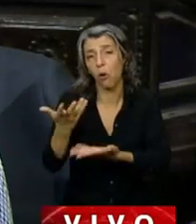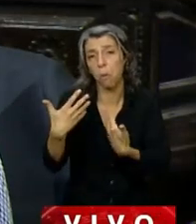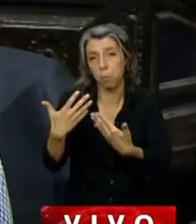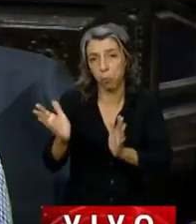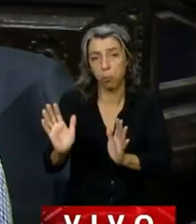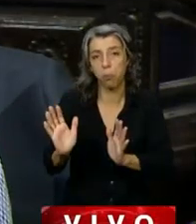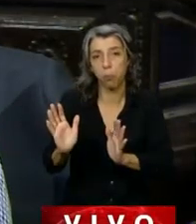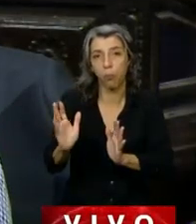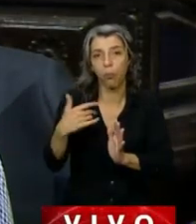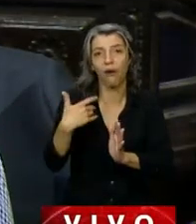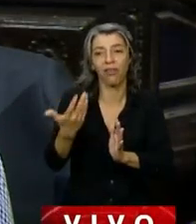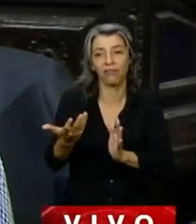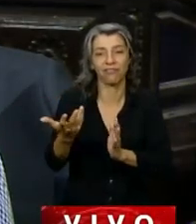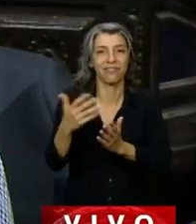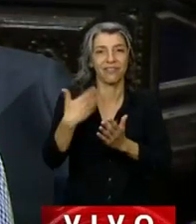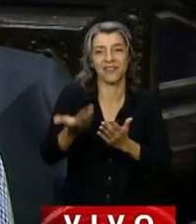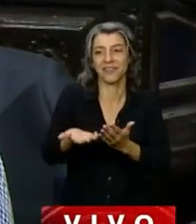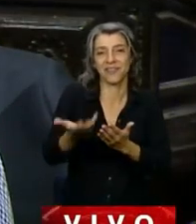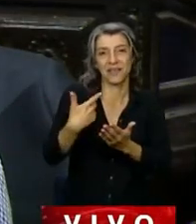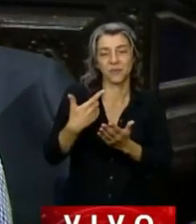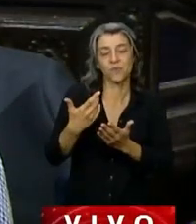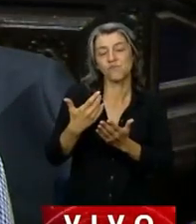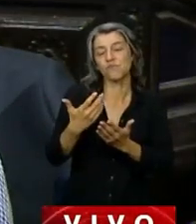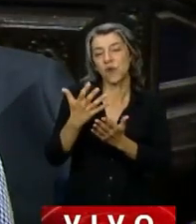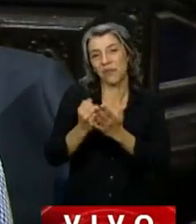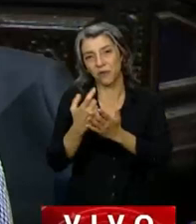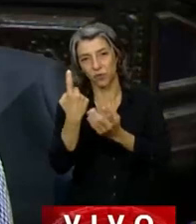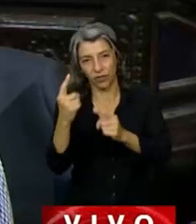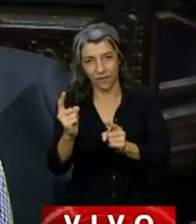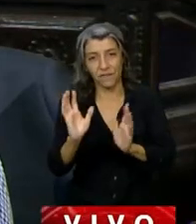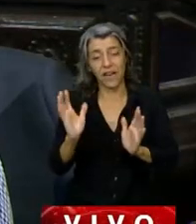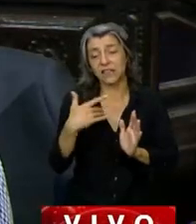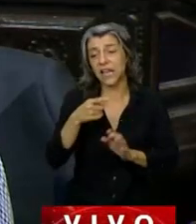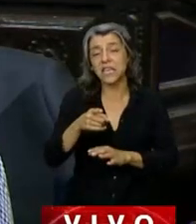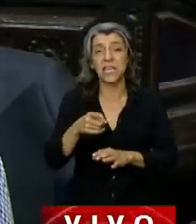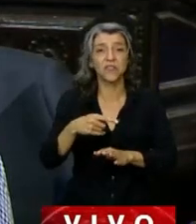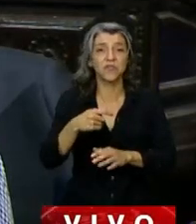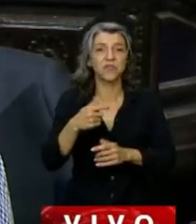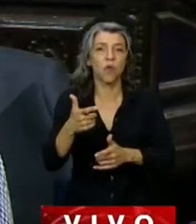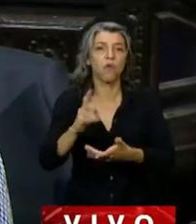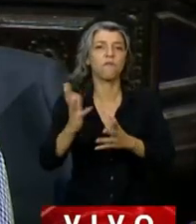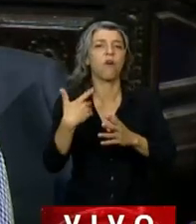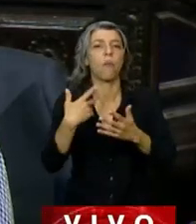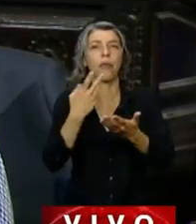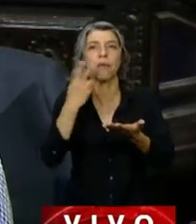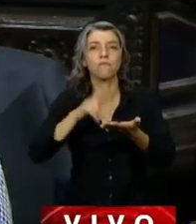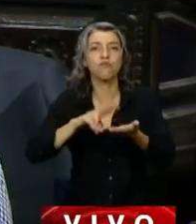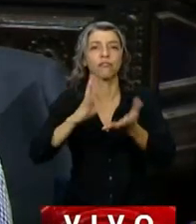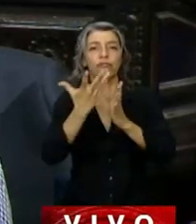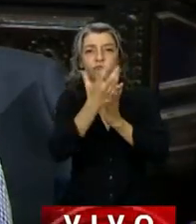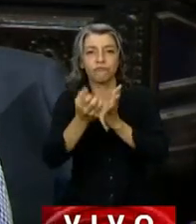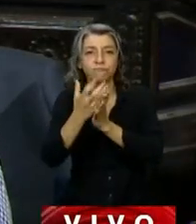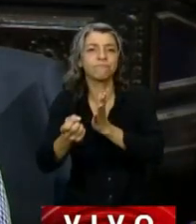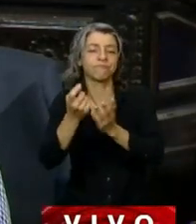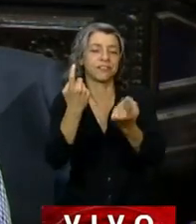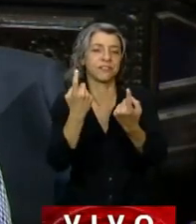y particularmente creo que cambia la cultura tributaria de la Argentina. También es cierto que hace rato